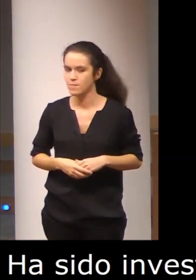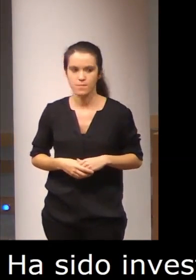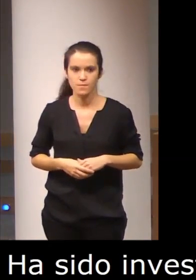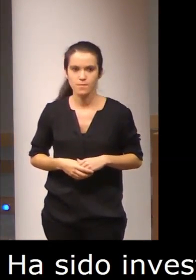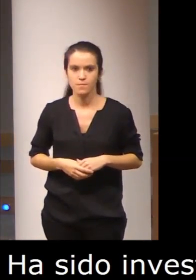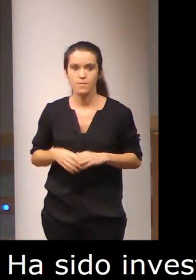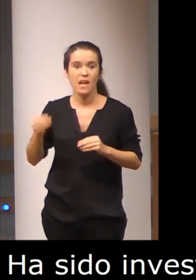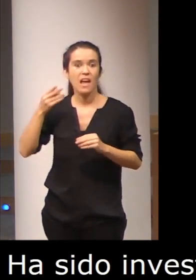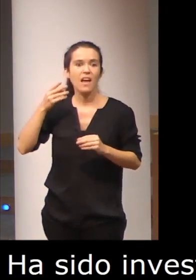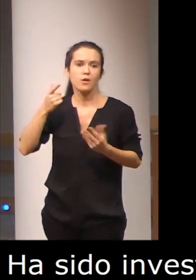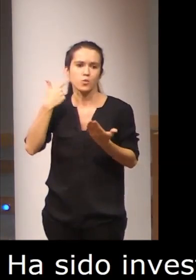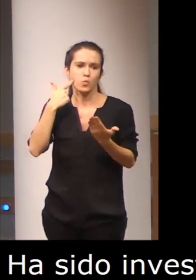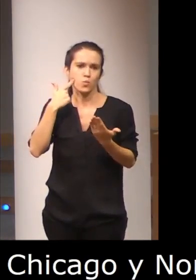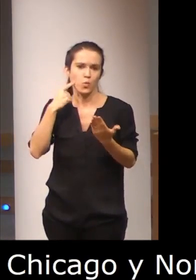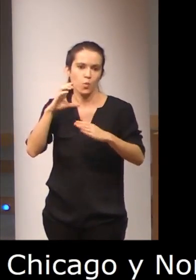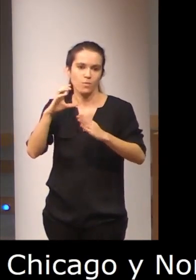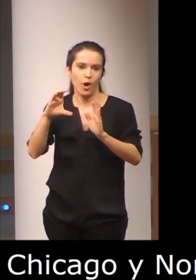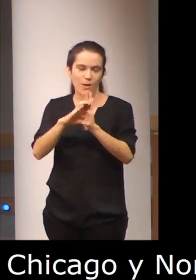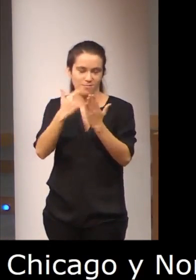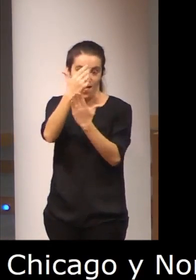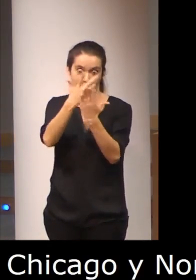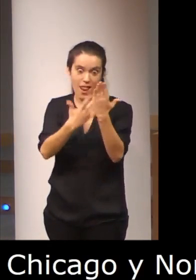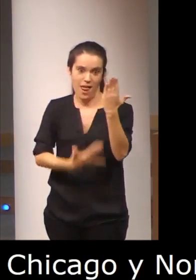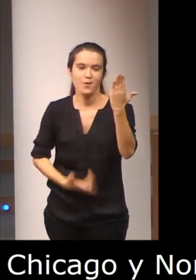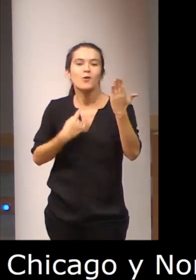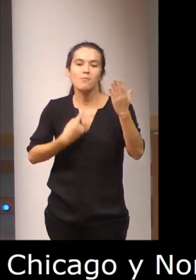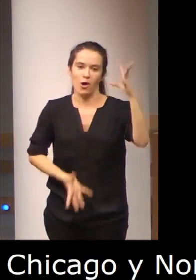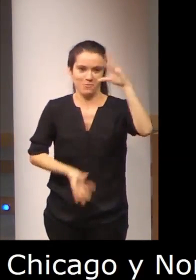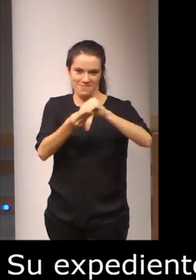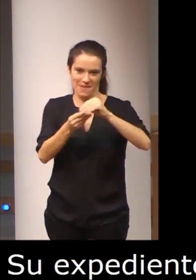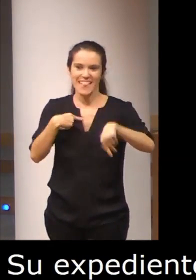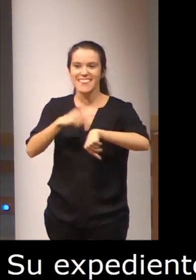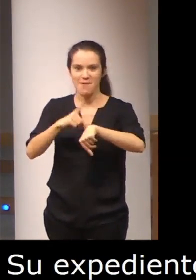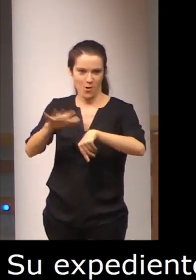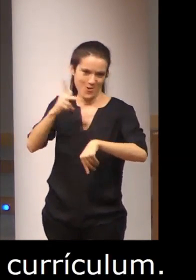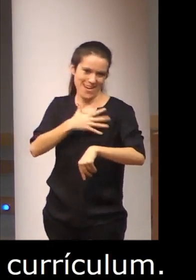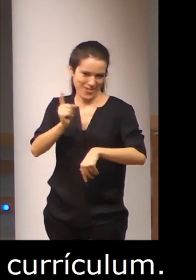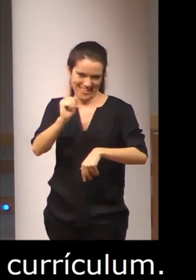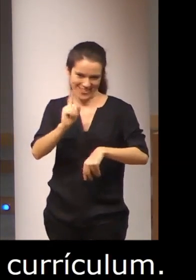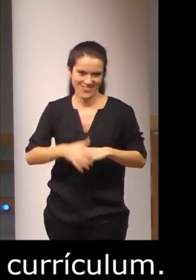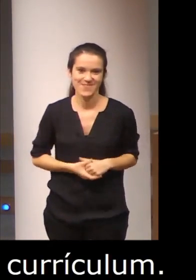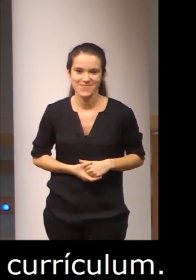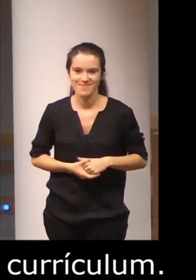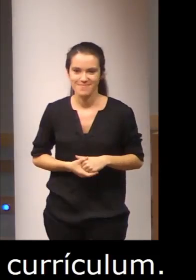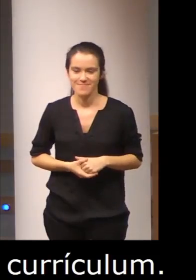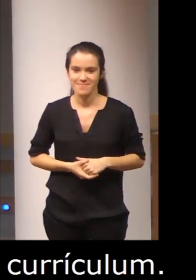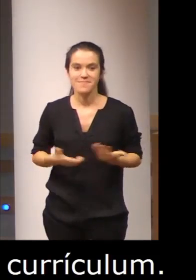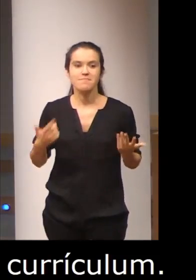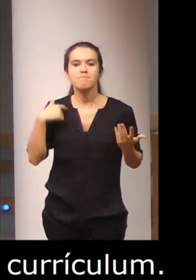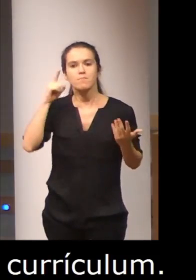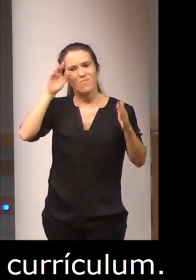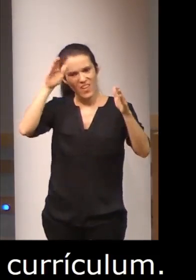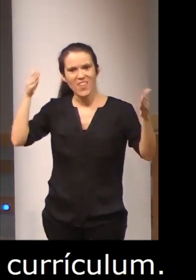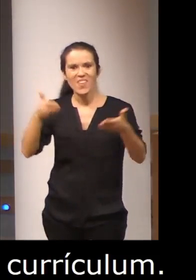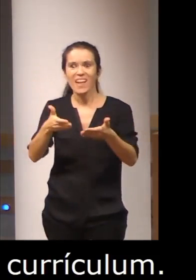Su expediente es muy largo, su currículum, por tanto voy a cortarlo para no quitarles tiempo y simplemente centrarse en